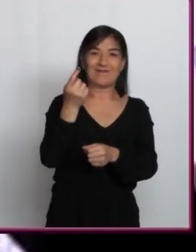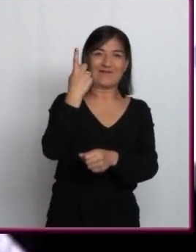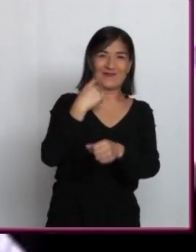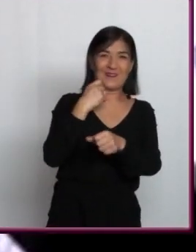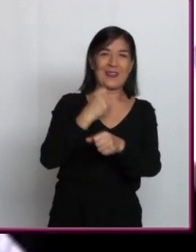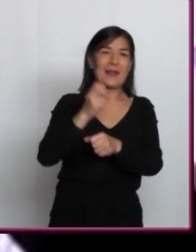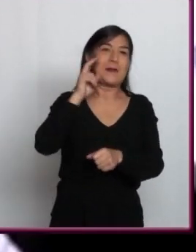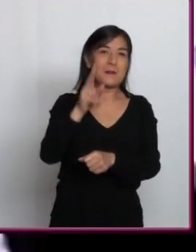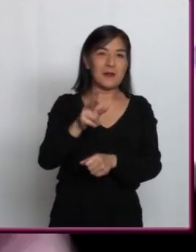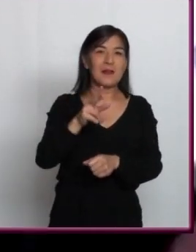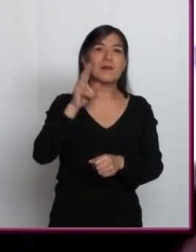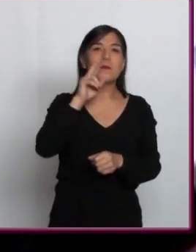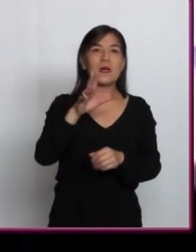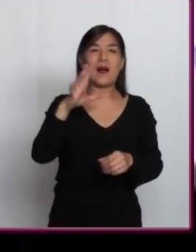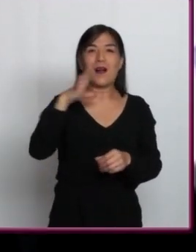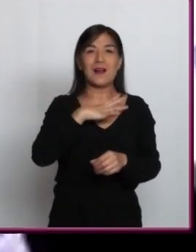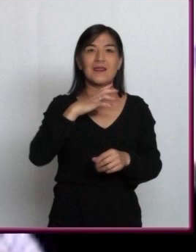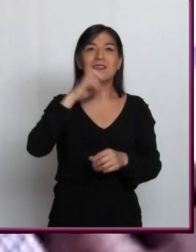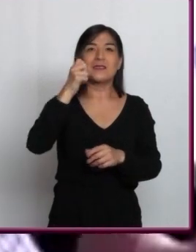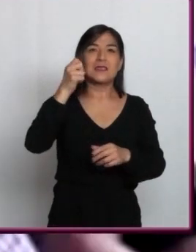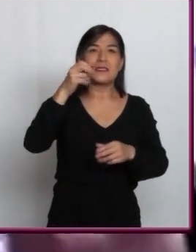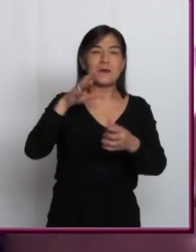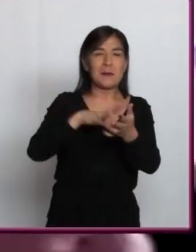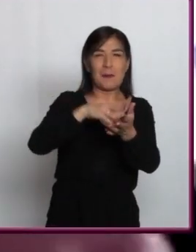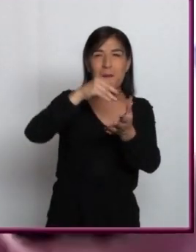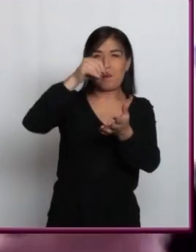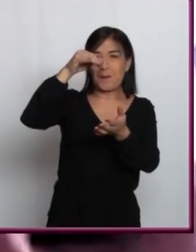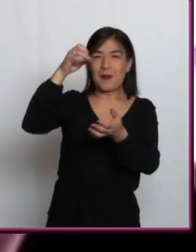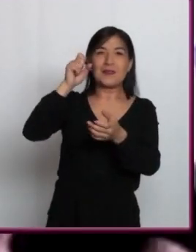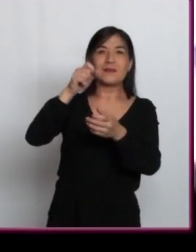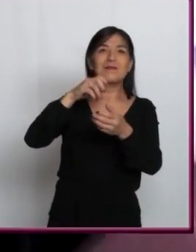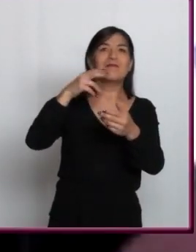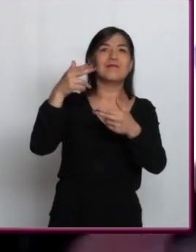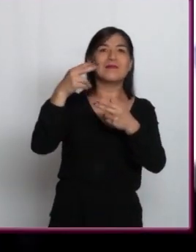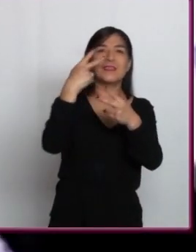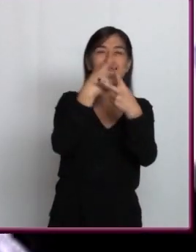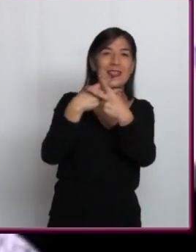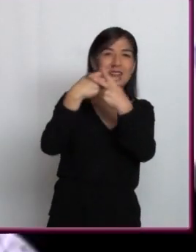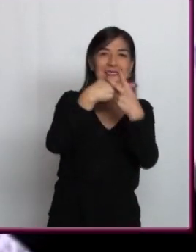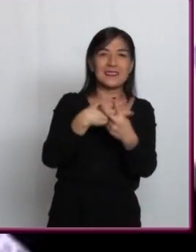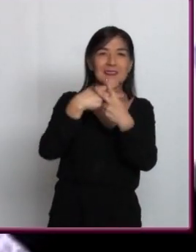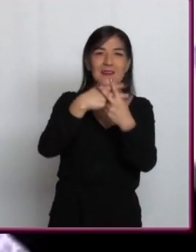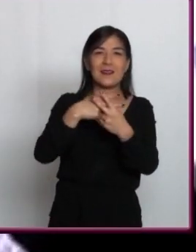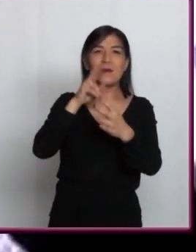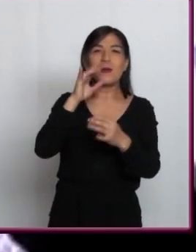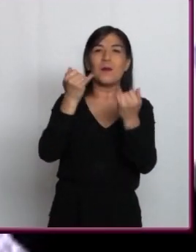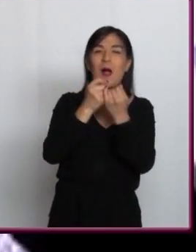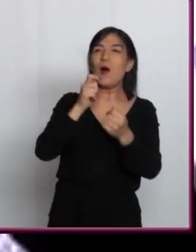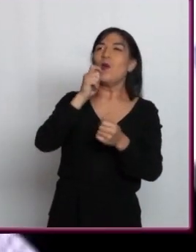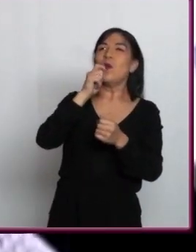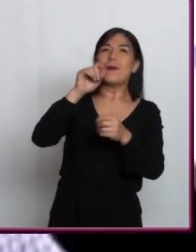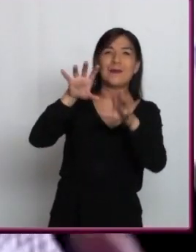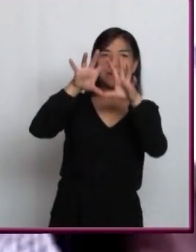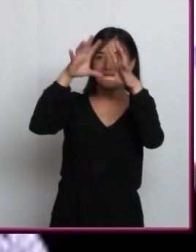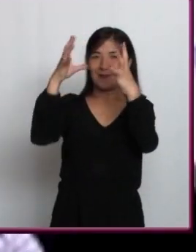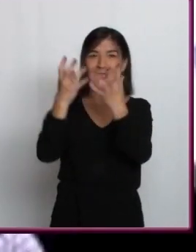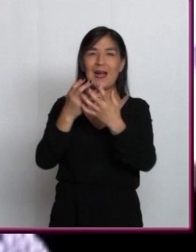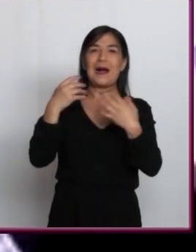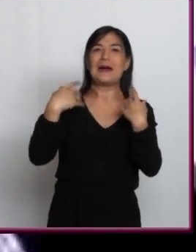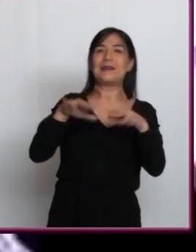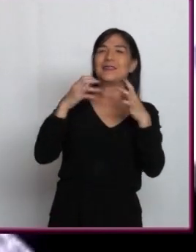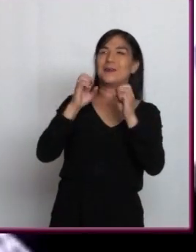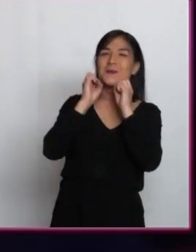algo, una burbuja de polvo de estrella, una burbuja caliente, y allá apareció una estrella. Entonces estamos,